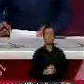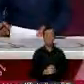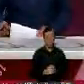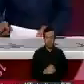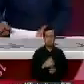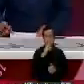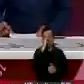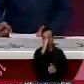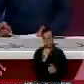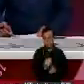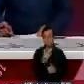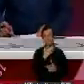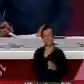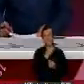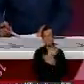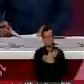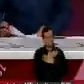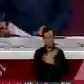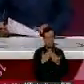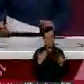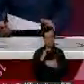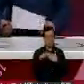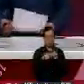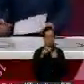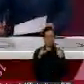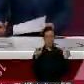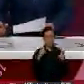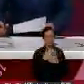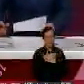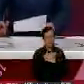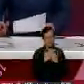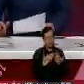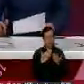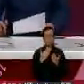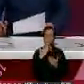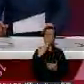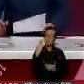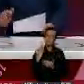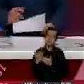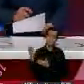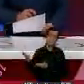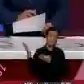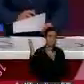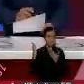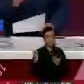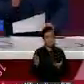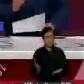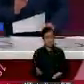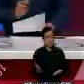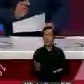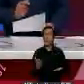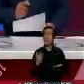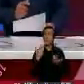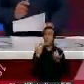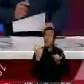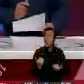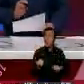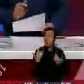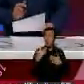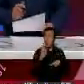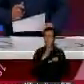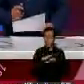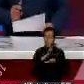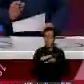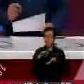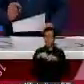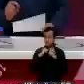Buen día, Fabricio. Un gusto saludarlo y un gusto saludar a la ciudadanía. Muy gentil, asambleísta. Gracias a usted por acompañarnos. Bueno, para hoy está convocado el